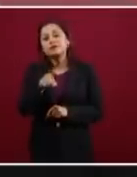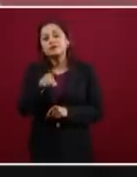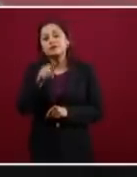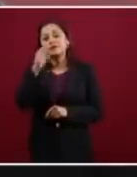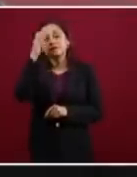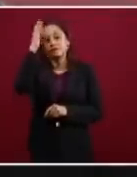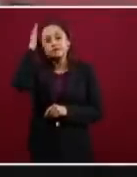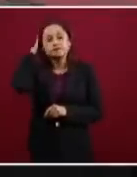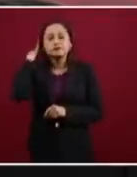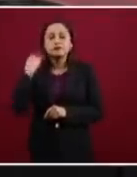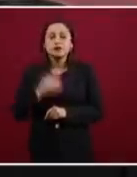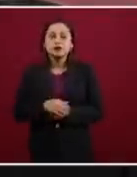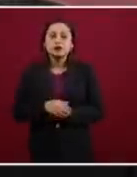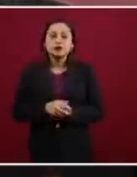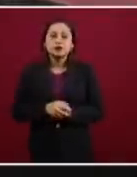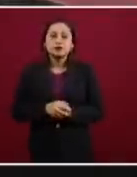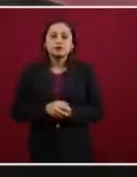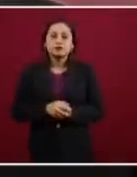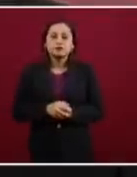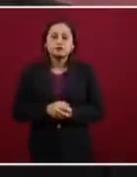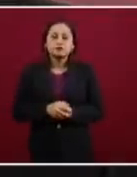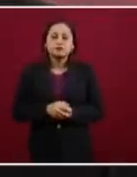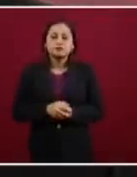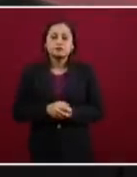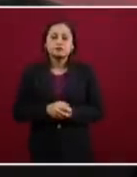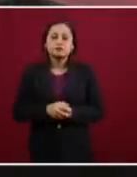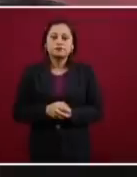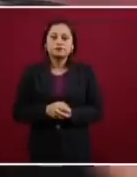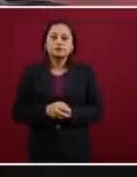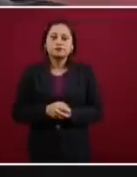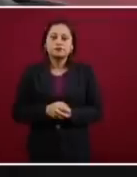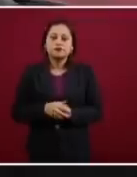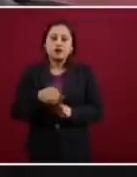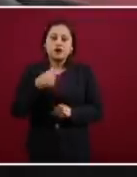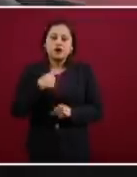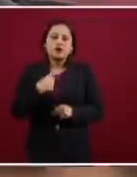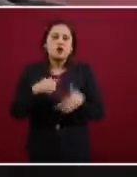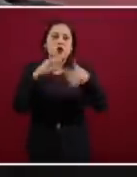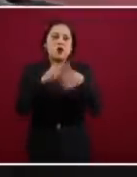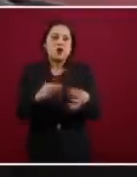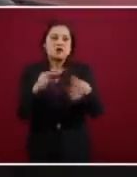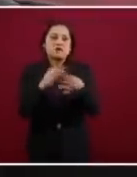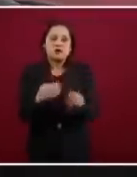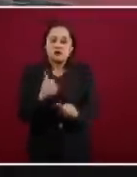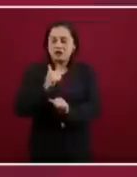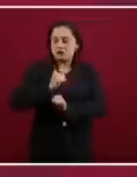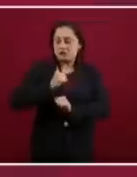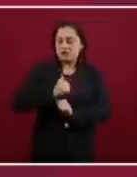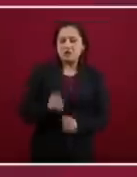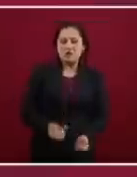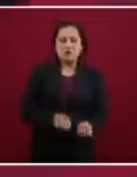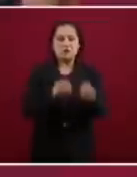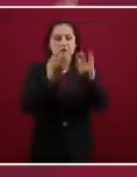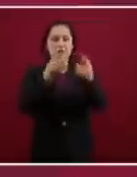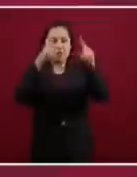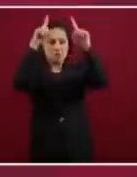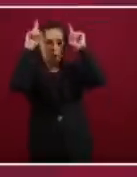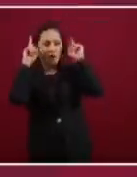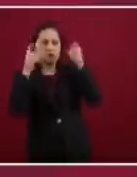este estar aquí hablando de cuántos soldados hay de cuántos marinos hay pero